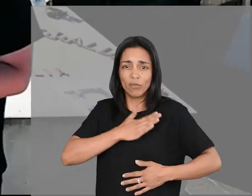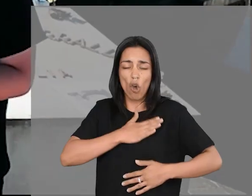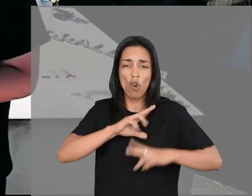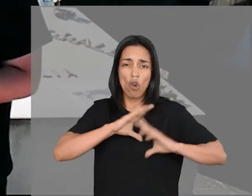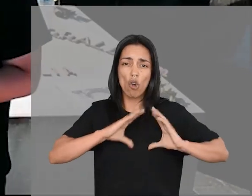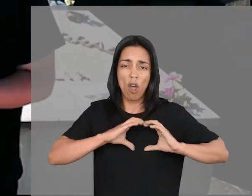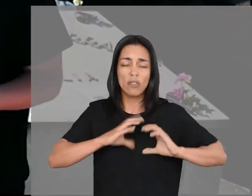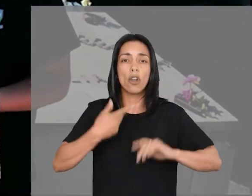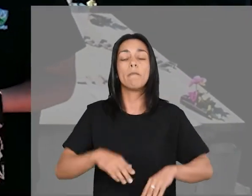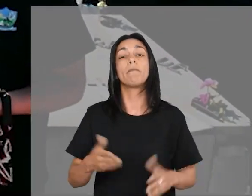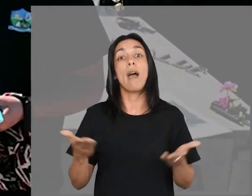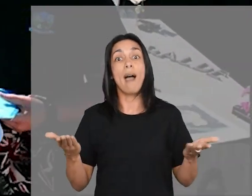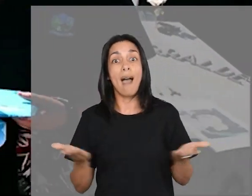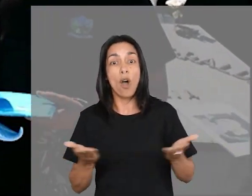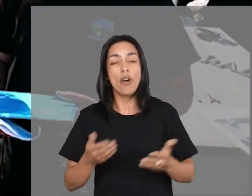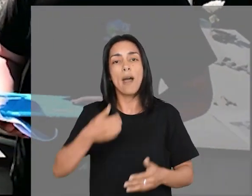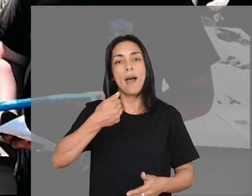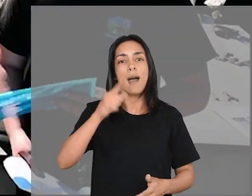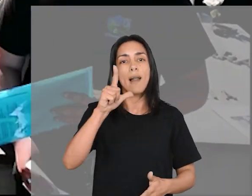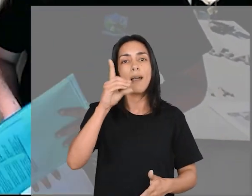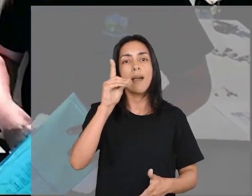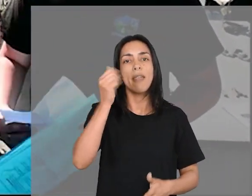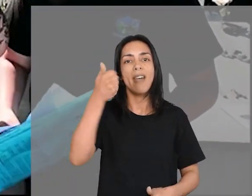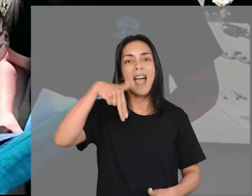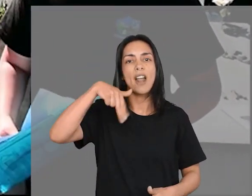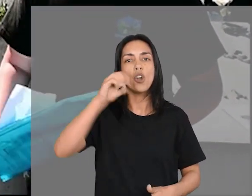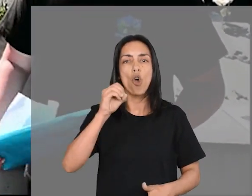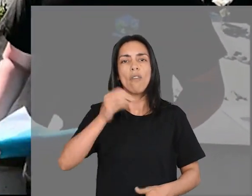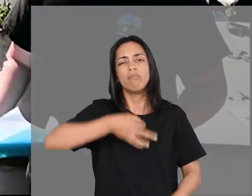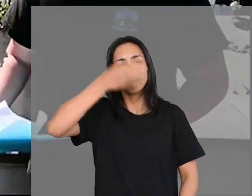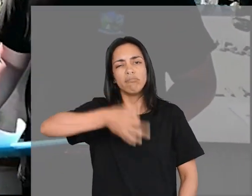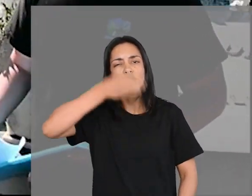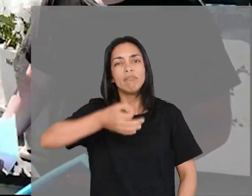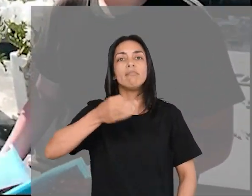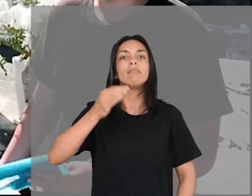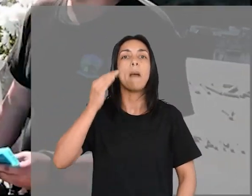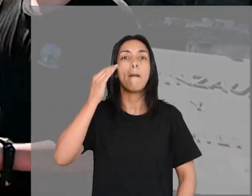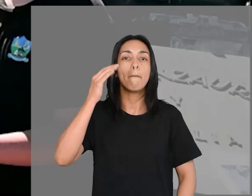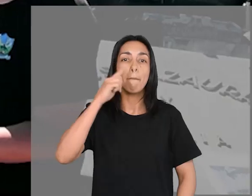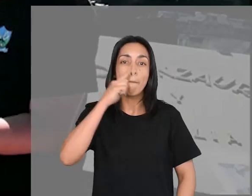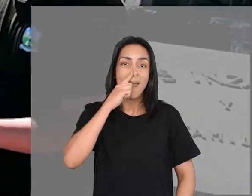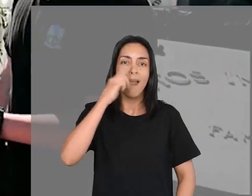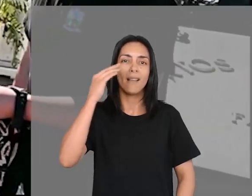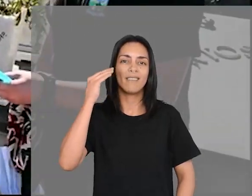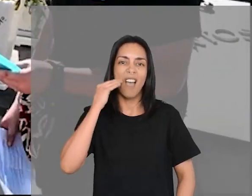Y ahora el Dano va a recitar las estrofas de Minas y Abril.